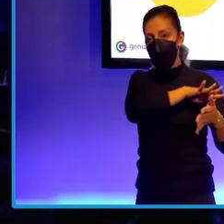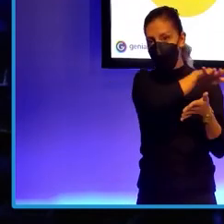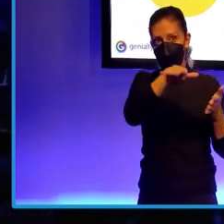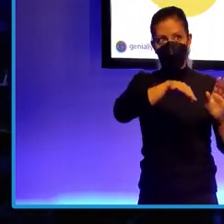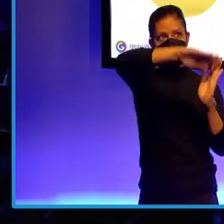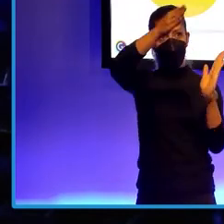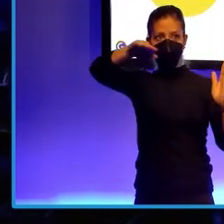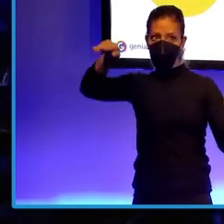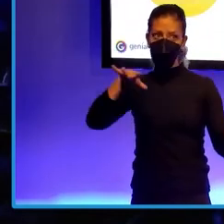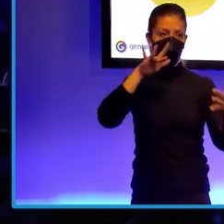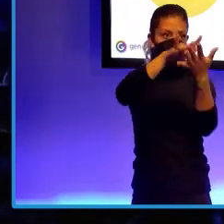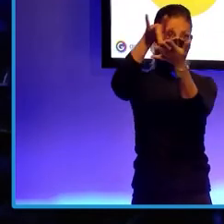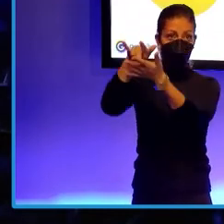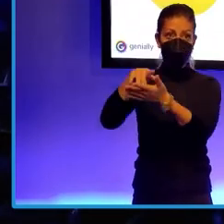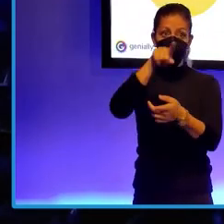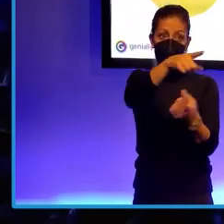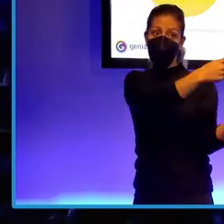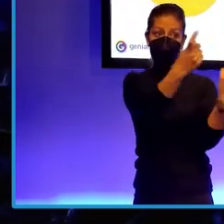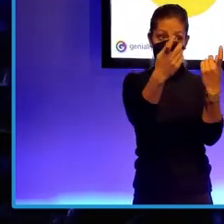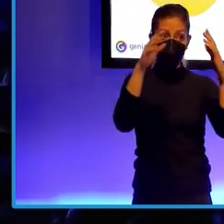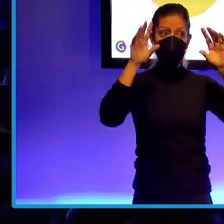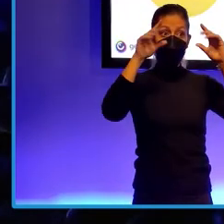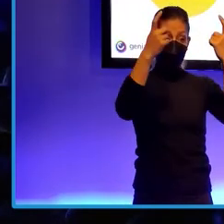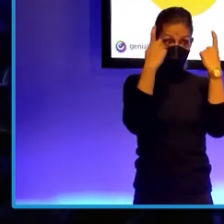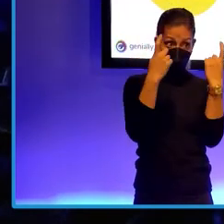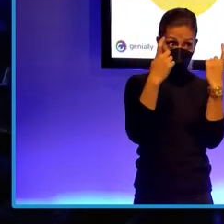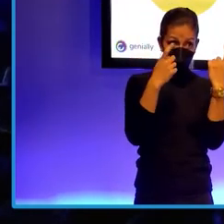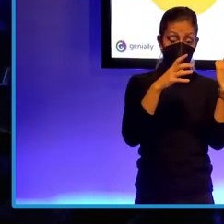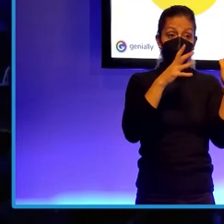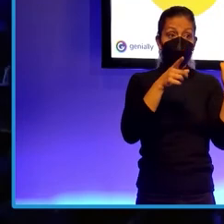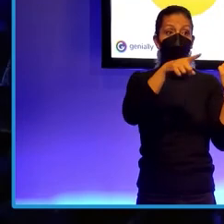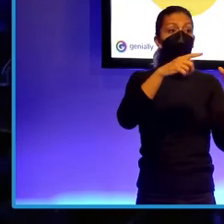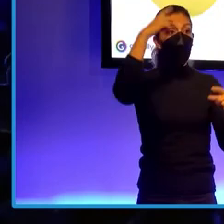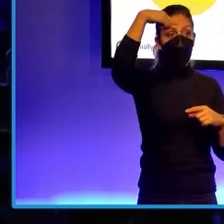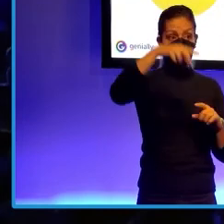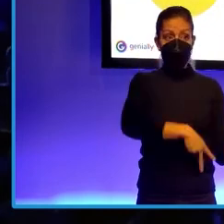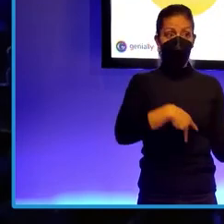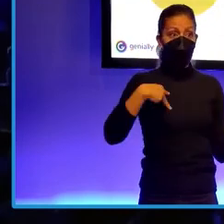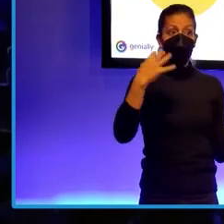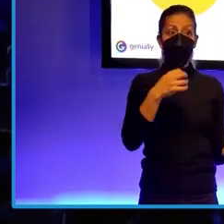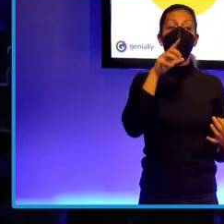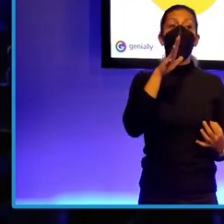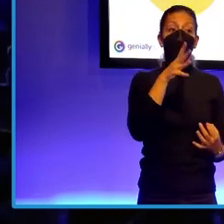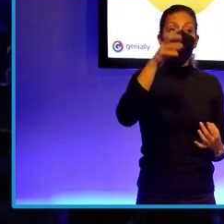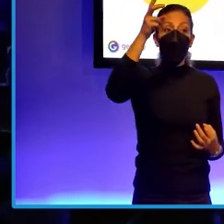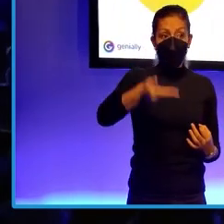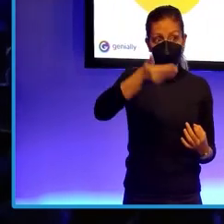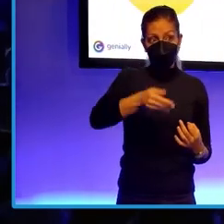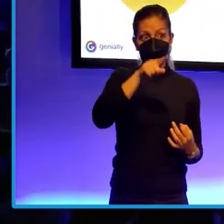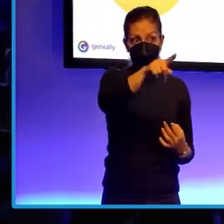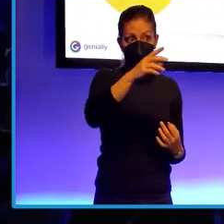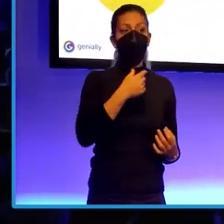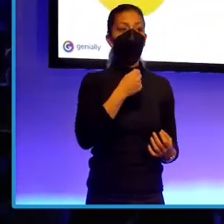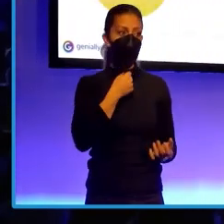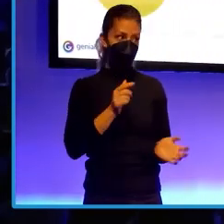todos los montes y todo lo que tenemos que aprender por cultura general y porque a ti te guste vale más dudas o más pregunta